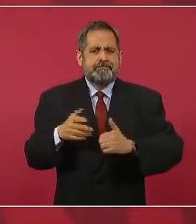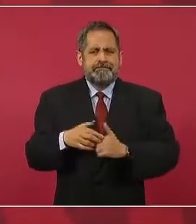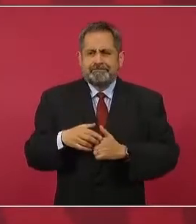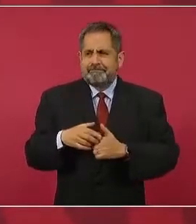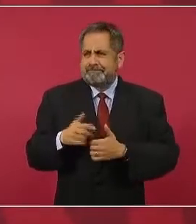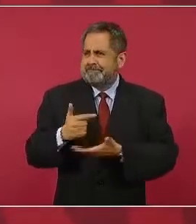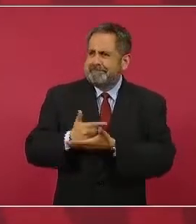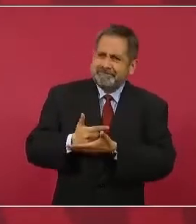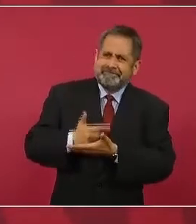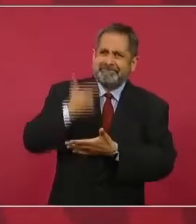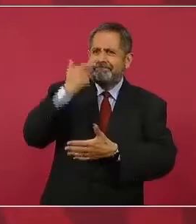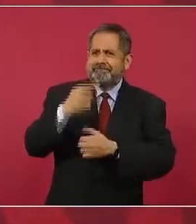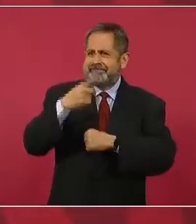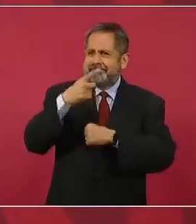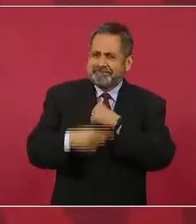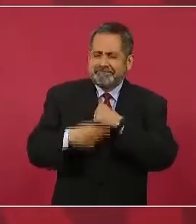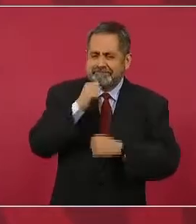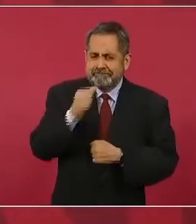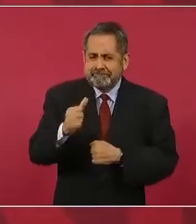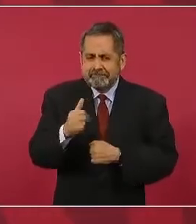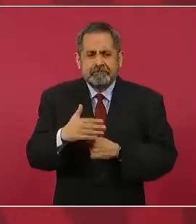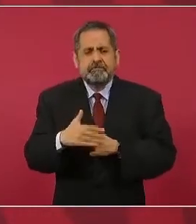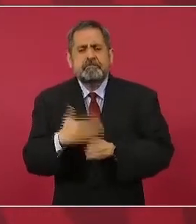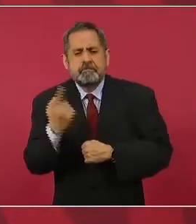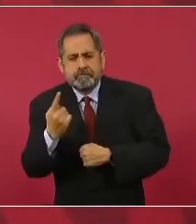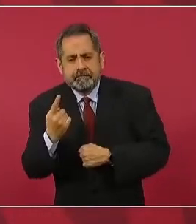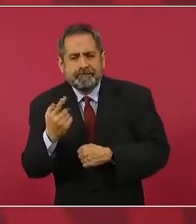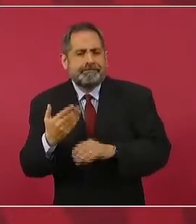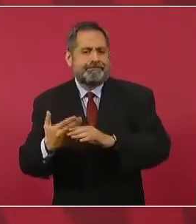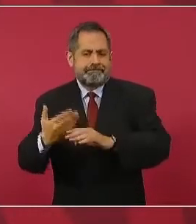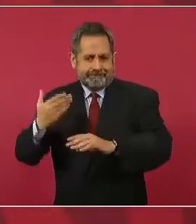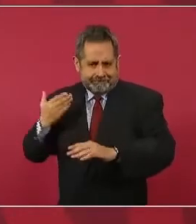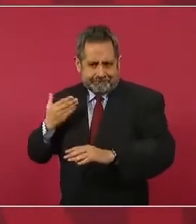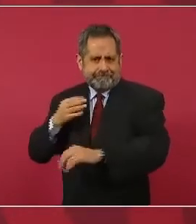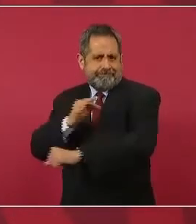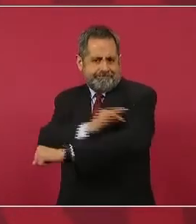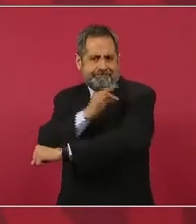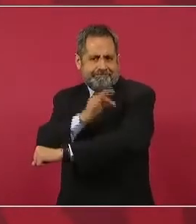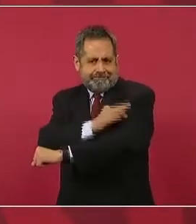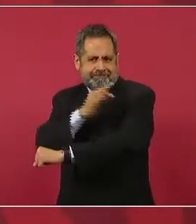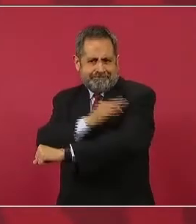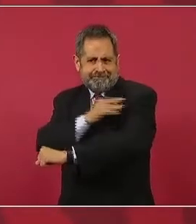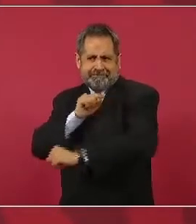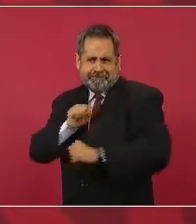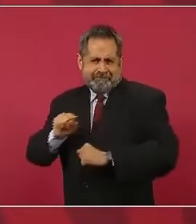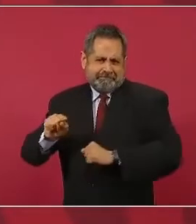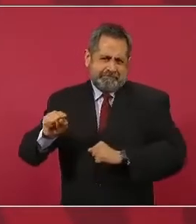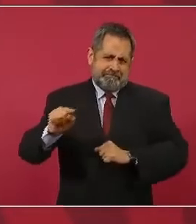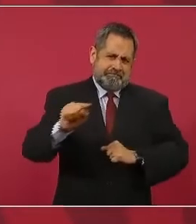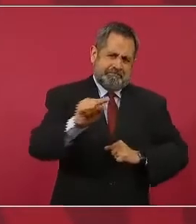¿Queremos ver los resultados? Vamos a verlos de nuevo. Lo que no les gusta.